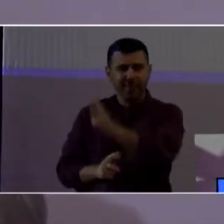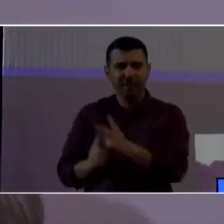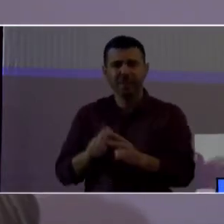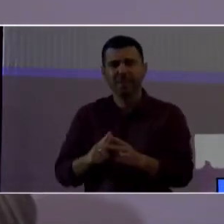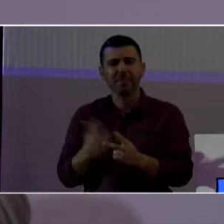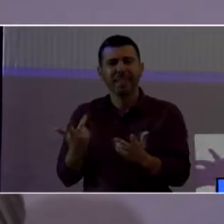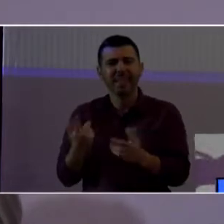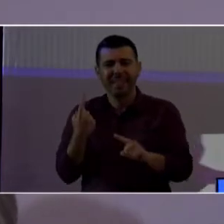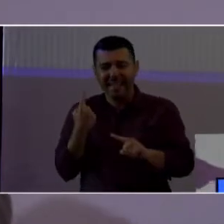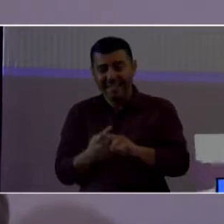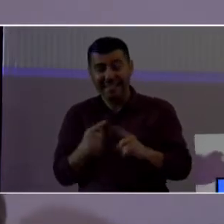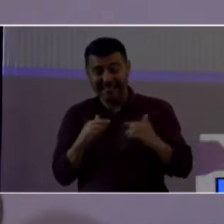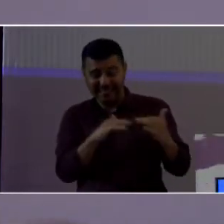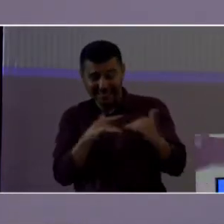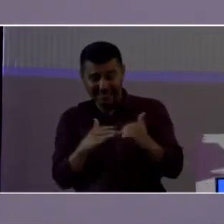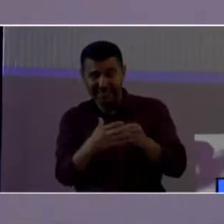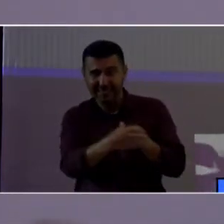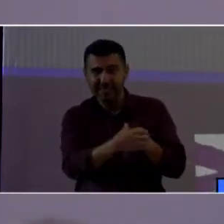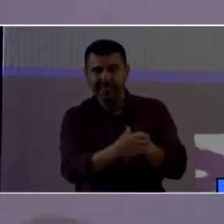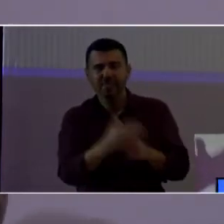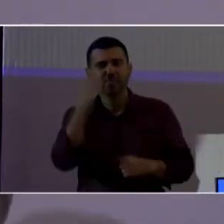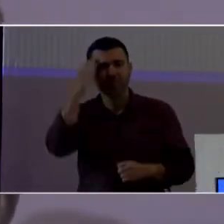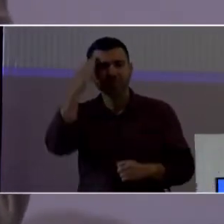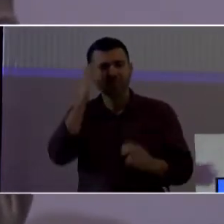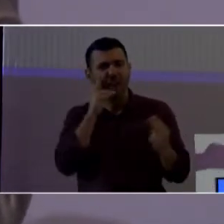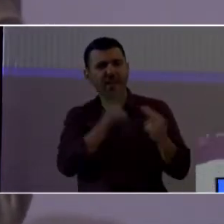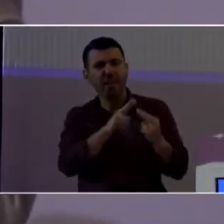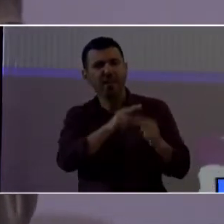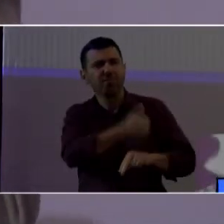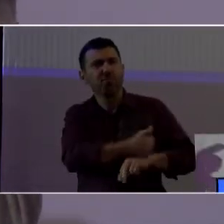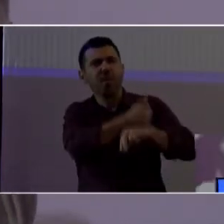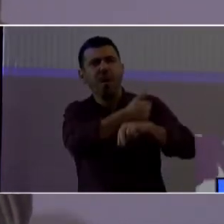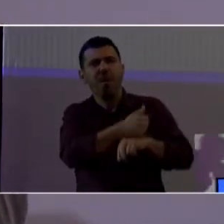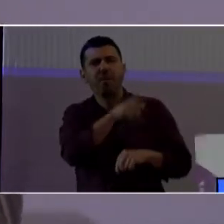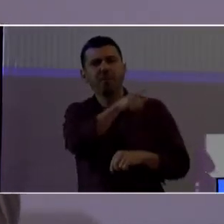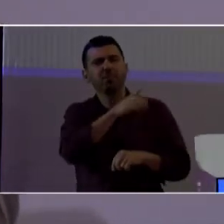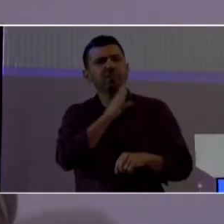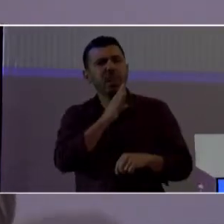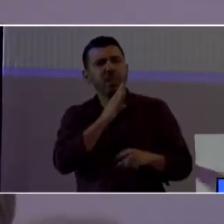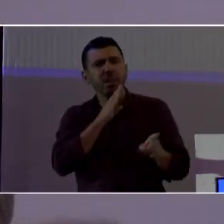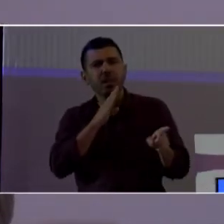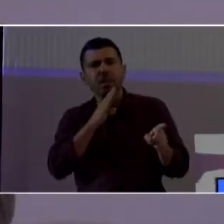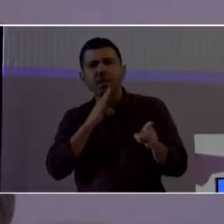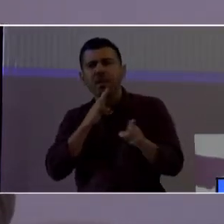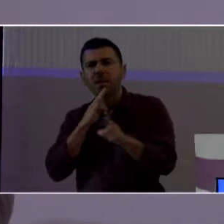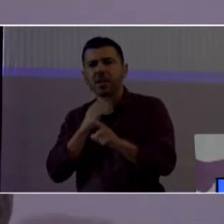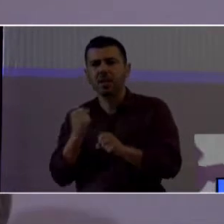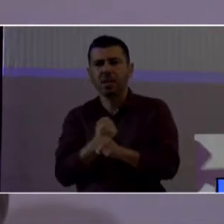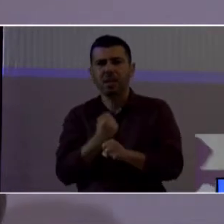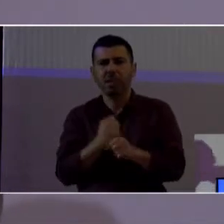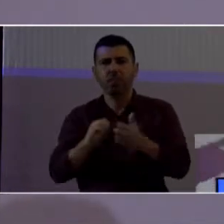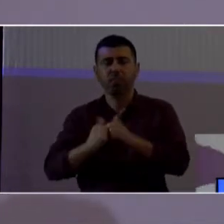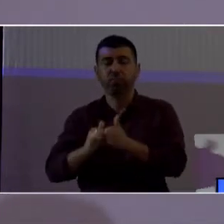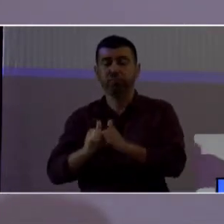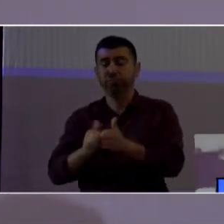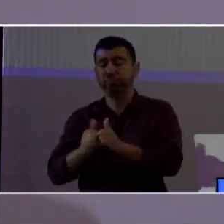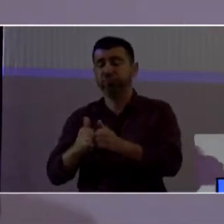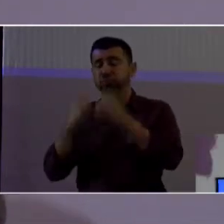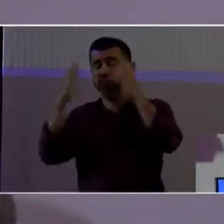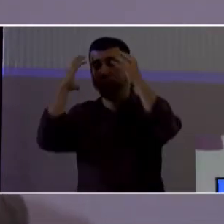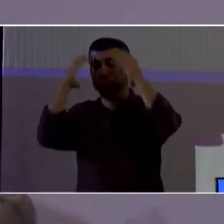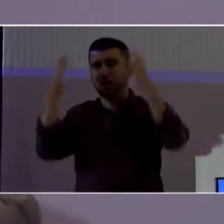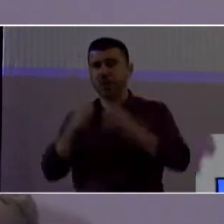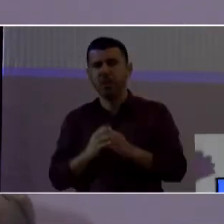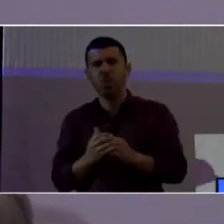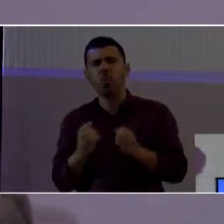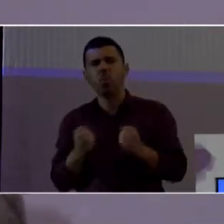muy férreas, muy duras, muy hostiles. Y fuera de eso, ellos ven en el